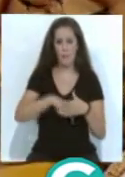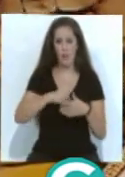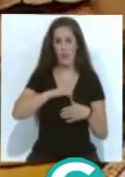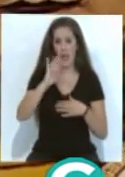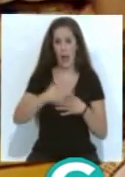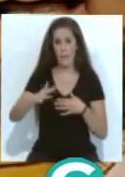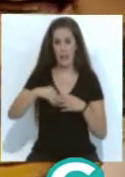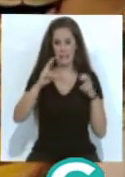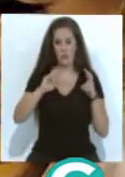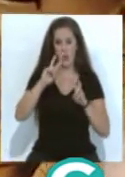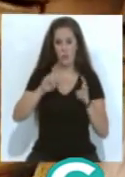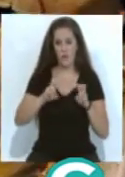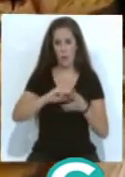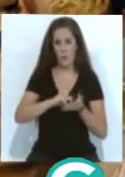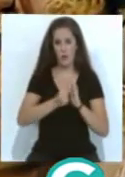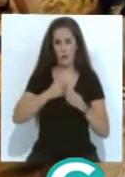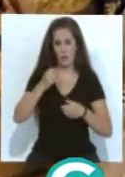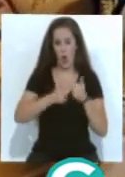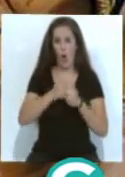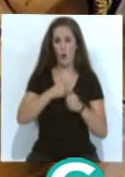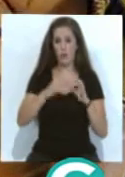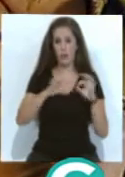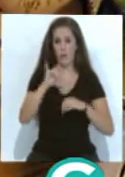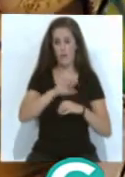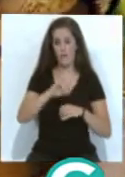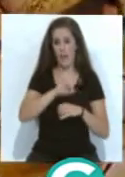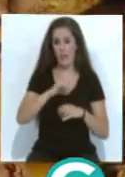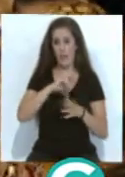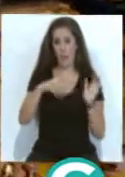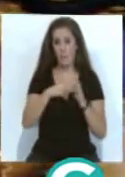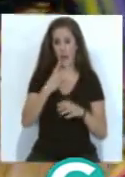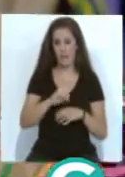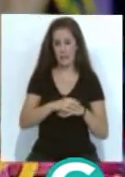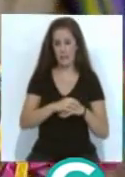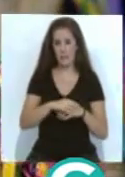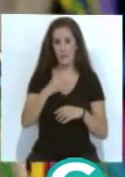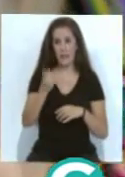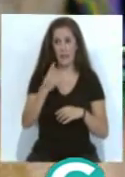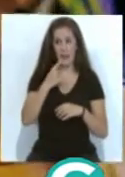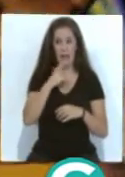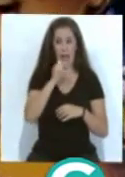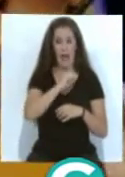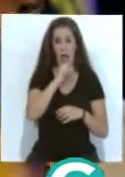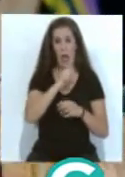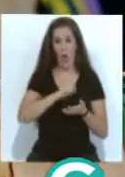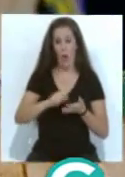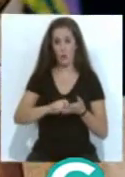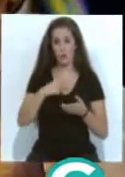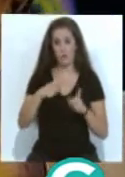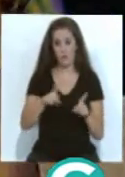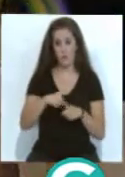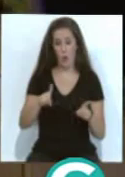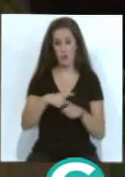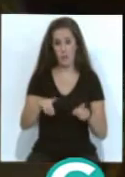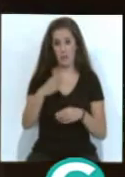el título de este nuevo proyecto para el concurso de Falla de 2020. El cantautor Quique Parodi asume la letra y música de esta